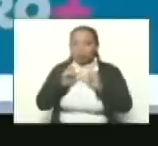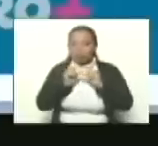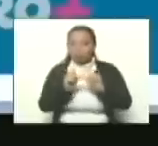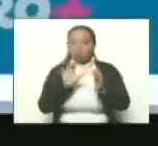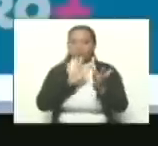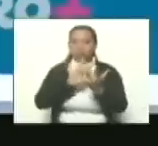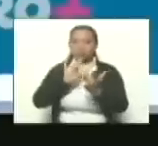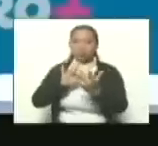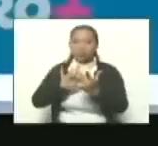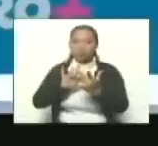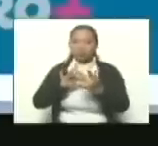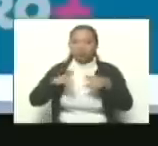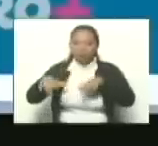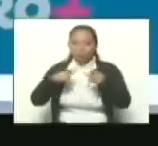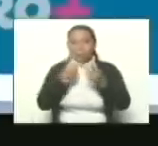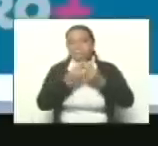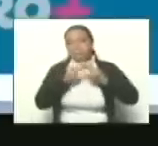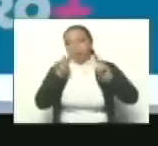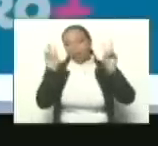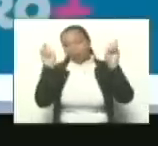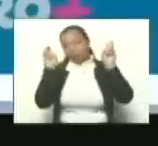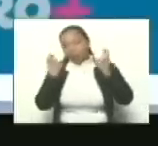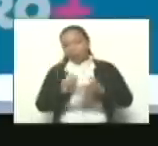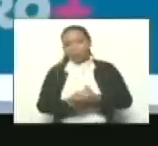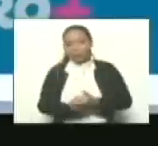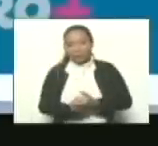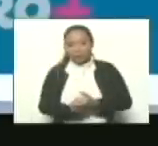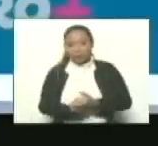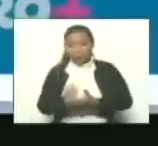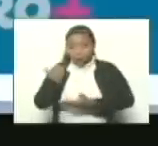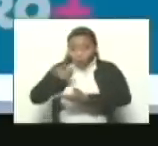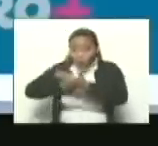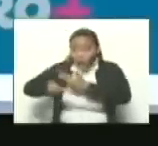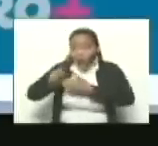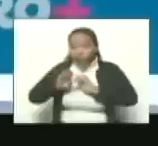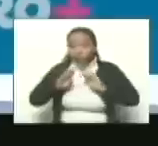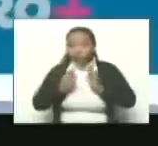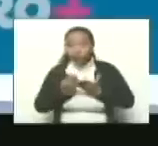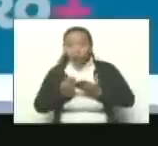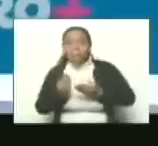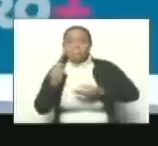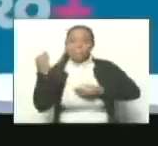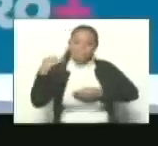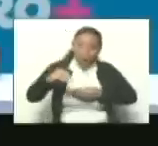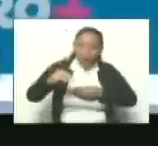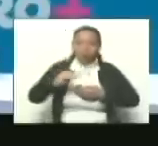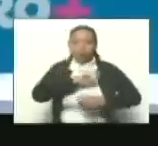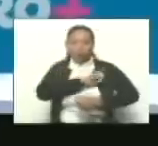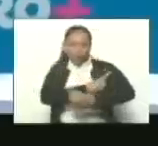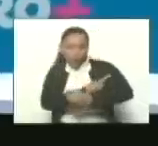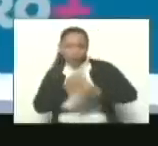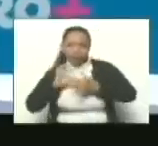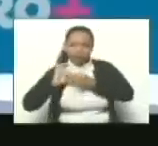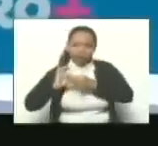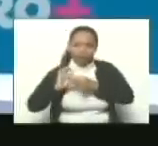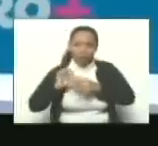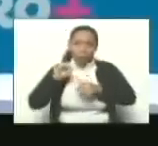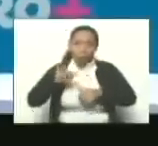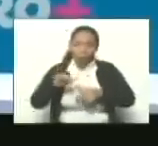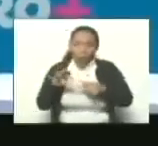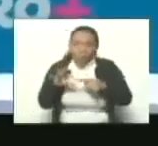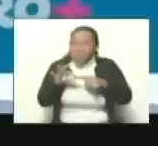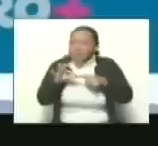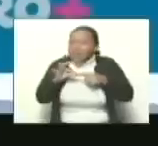región de paz. Bueno, nuestras relaciones con el mundo se van fortaleciendo. Hoy tenemos un invitado muy